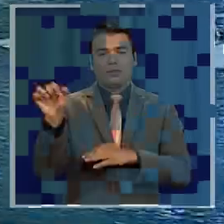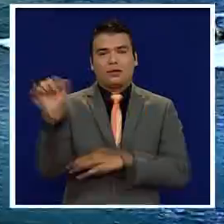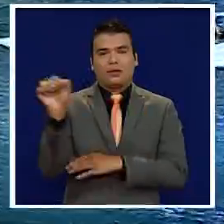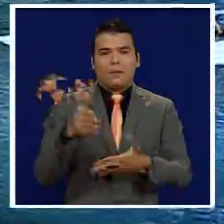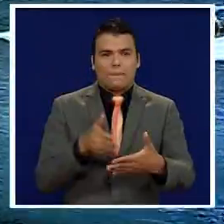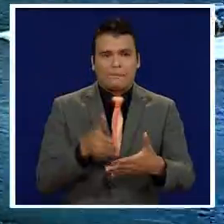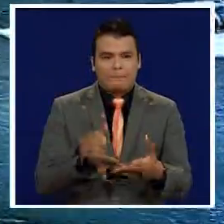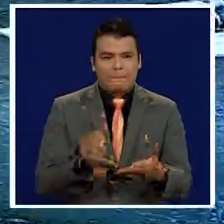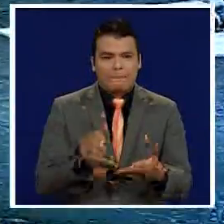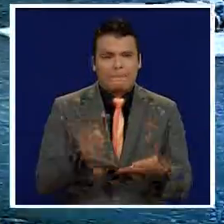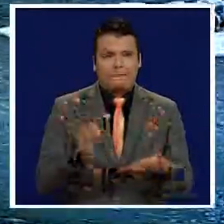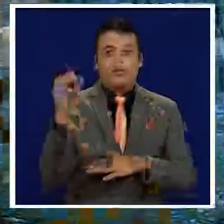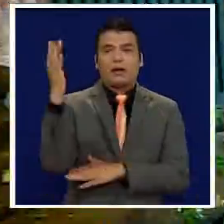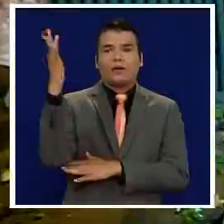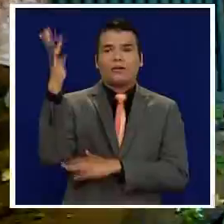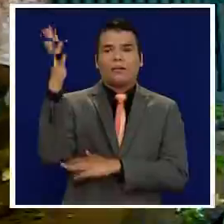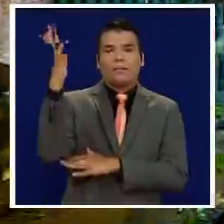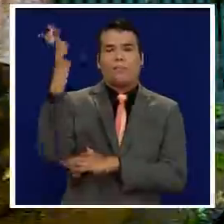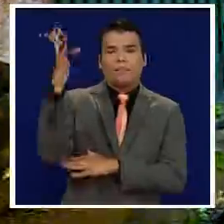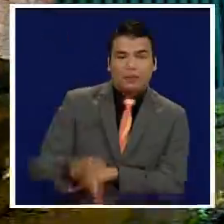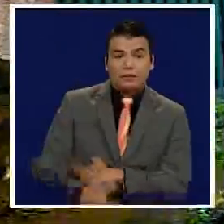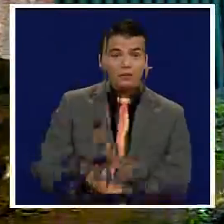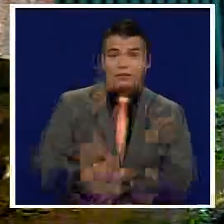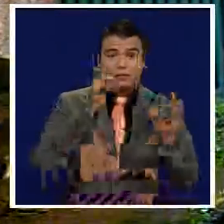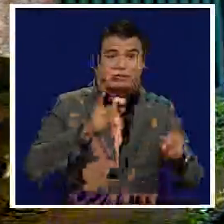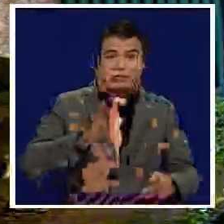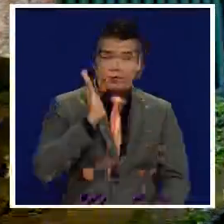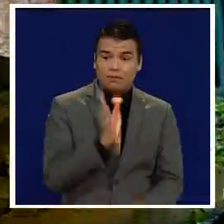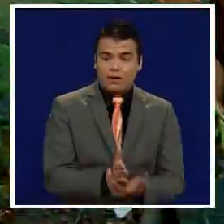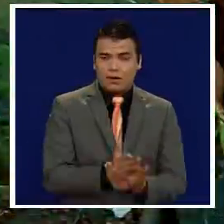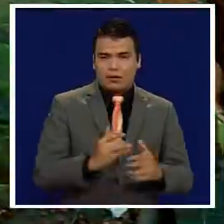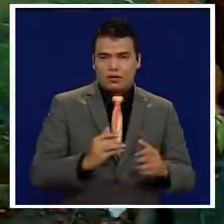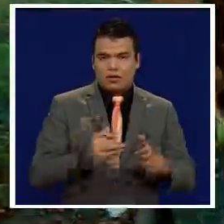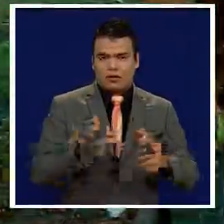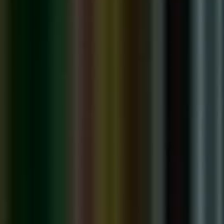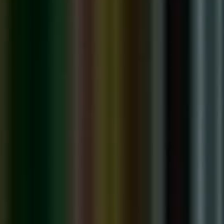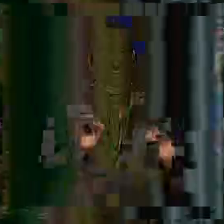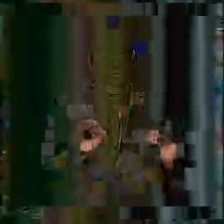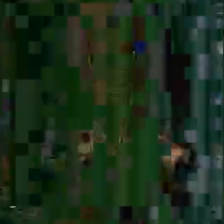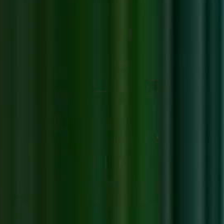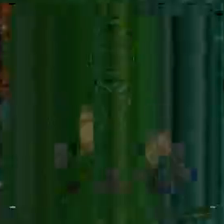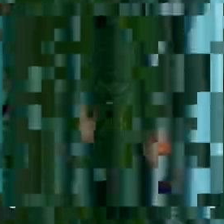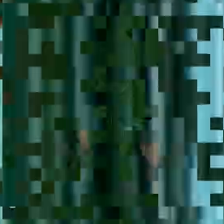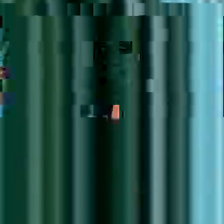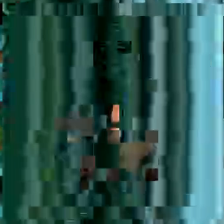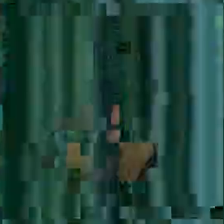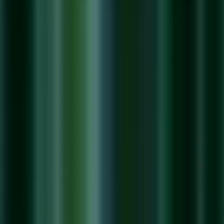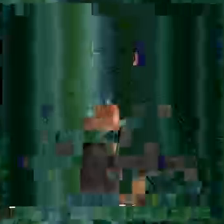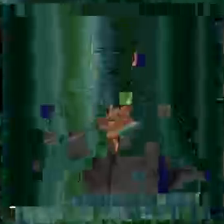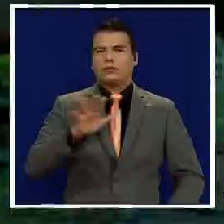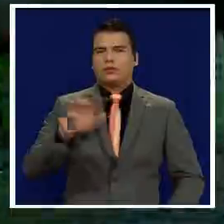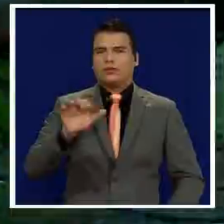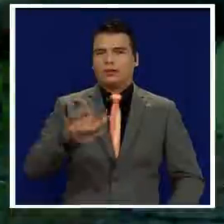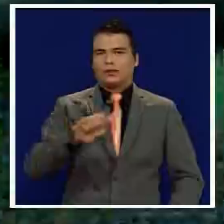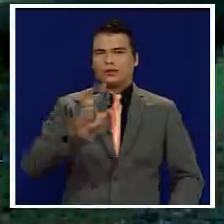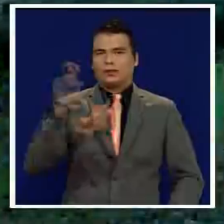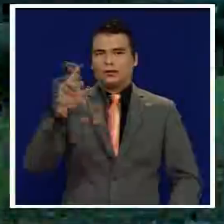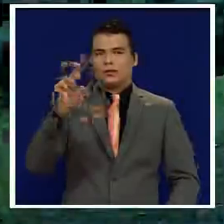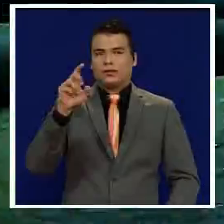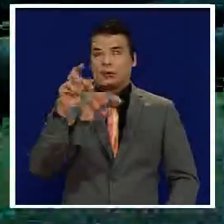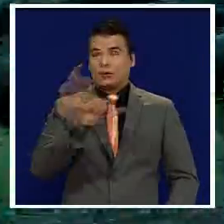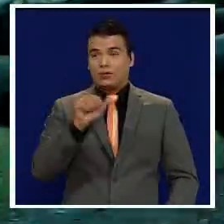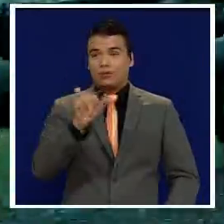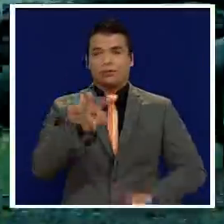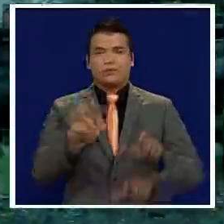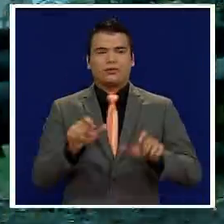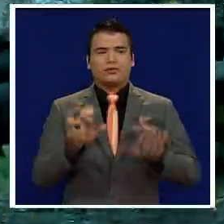atrapado a un árbol que se vino abajo, por fortuna sin lesionados. Asimismo, en la calle 55, segunda F del barrio Los Álamos, los